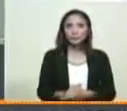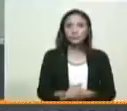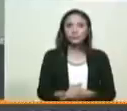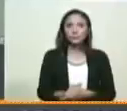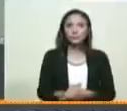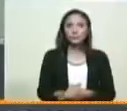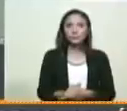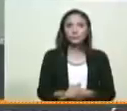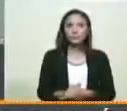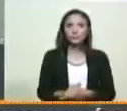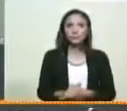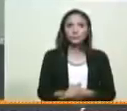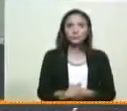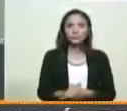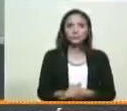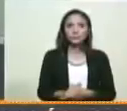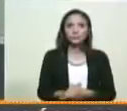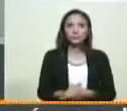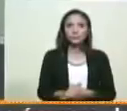Elías, Jorge,